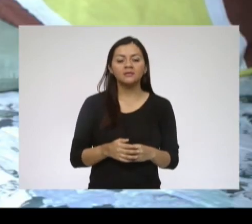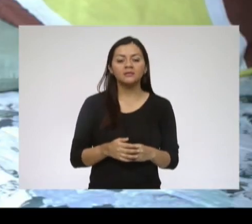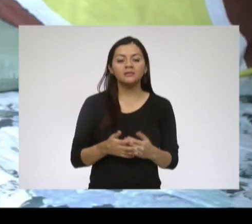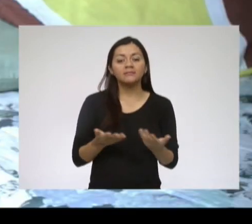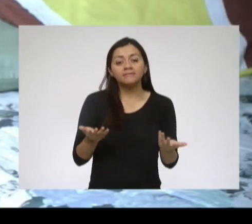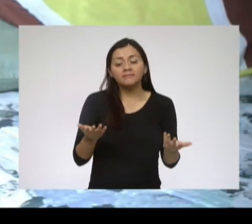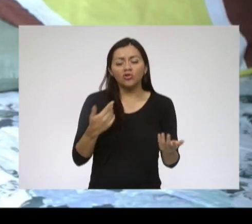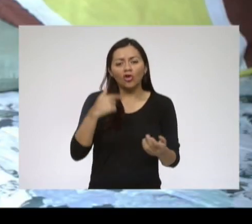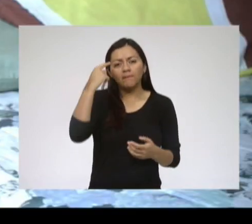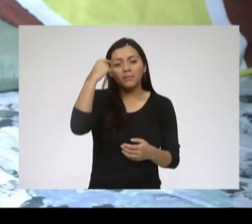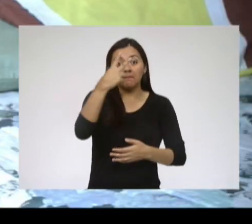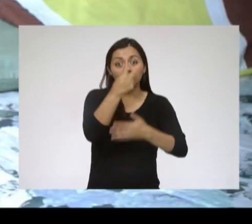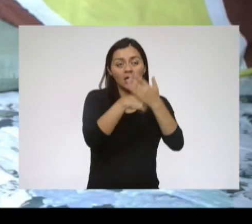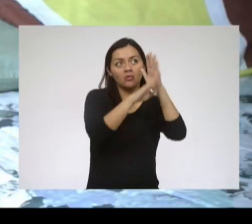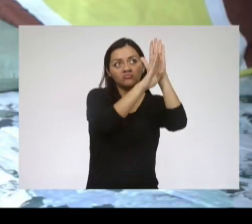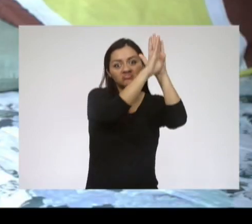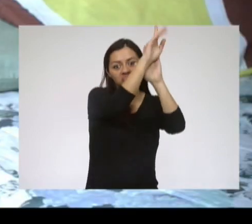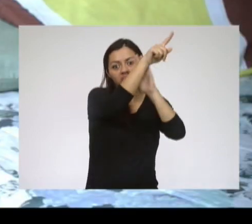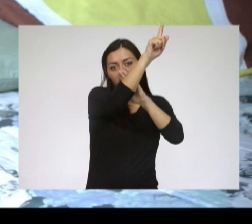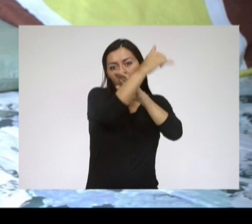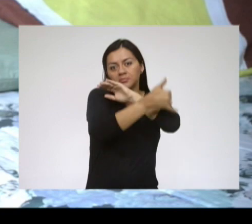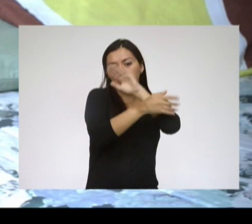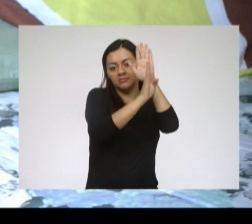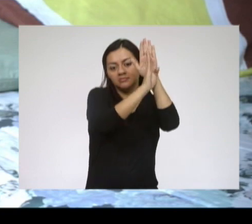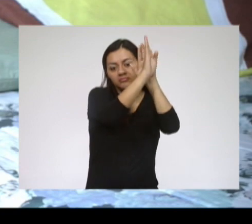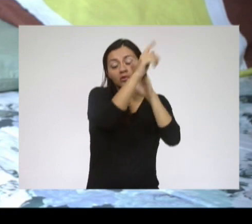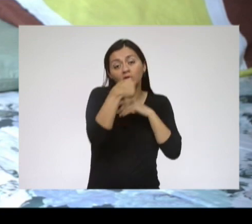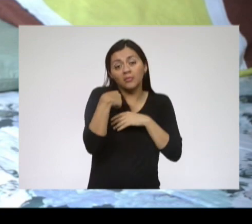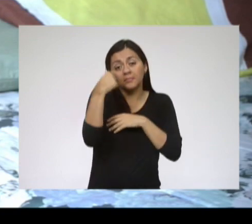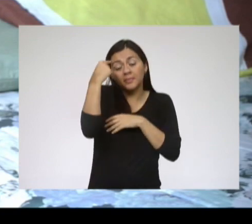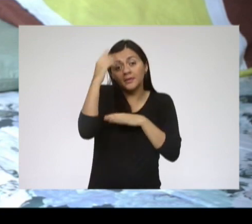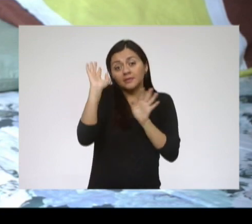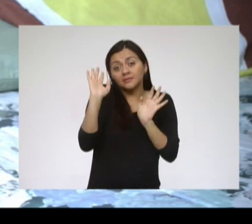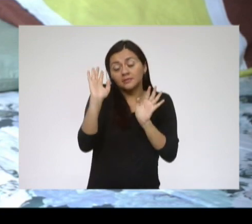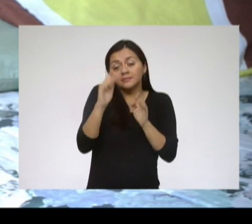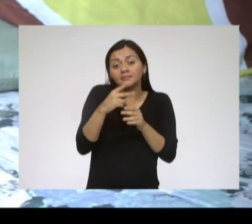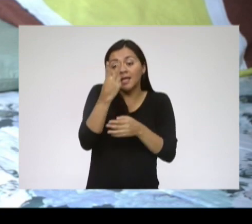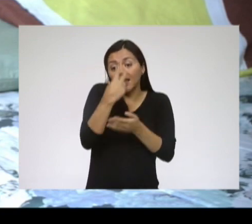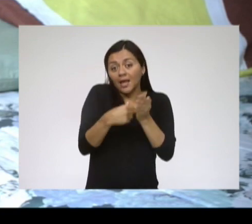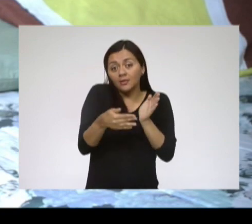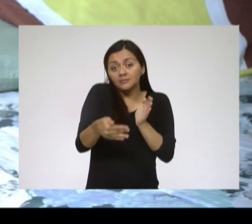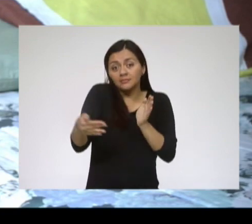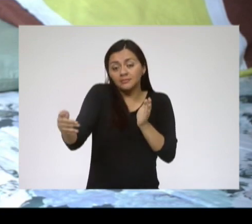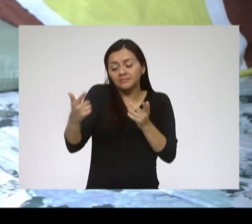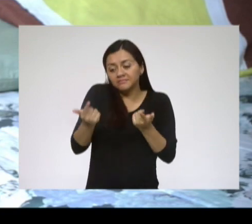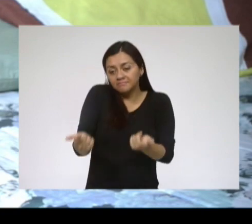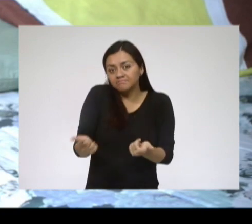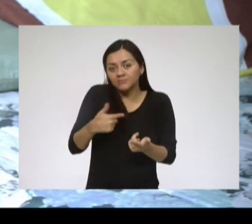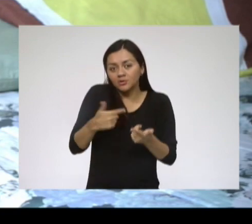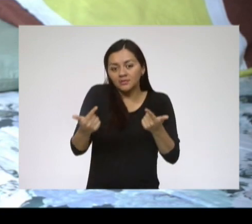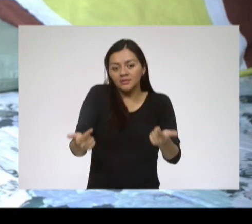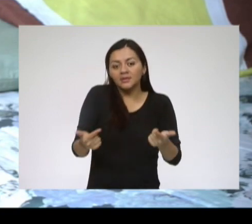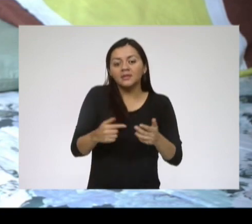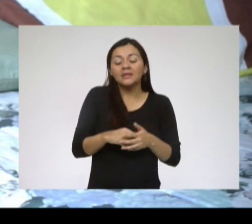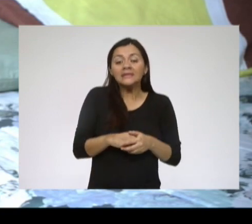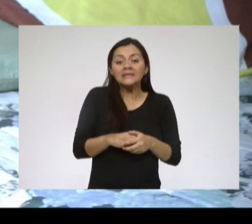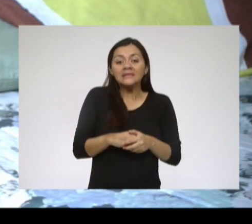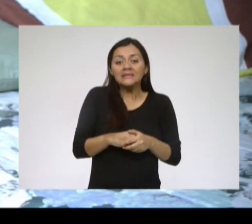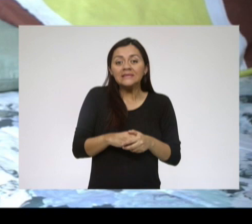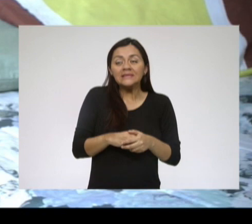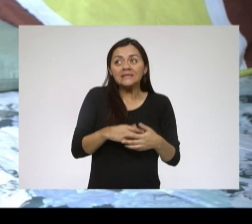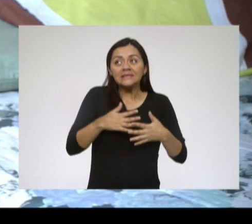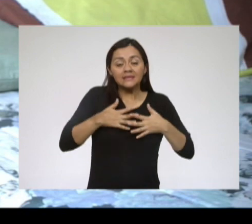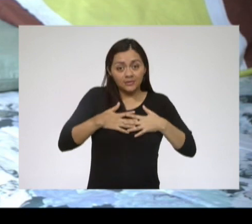lo mejor allá. Por eso se fueron, dejando a las guaguas. Y para mí fue